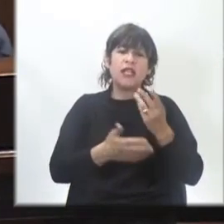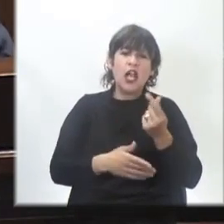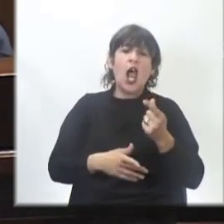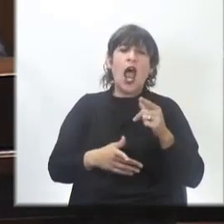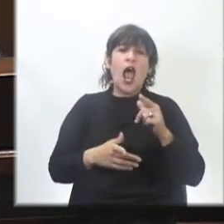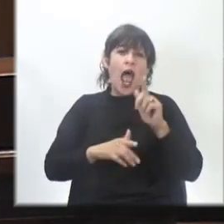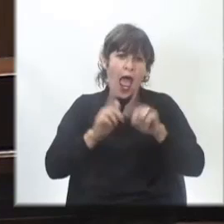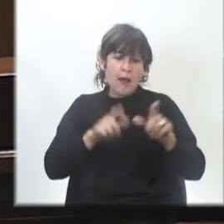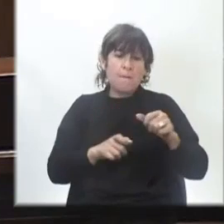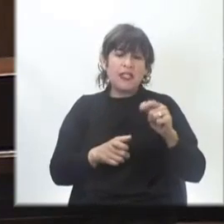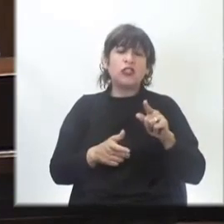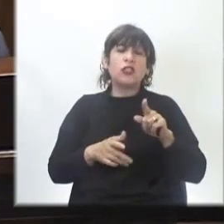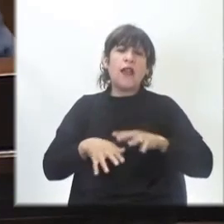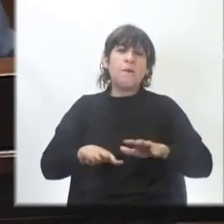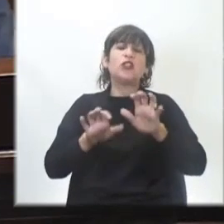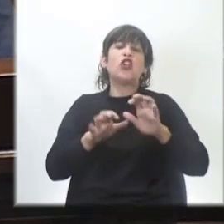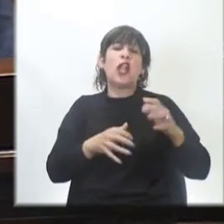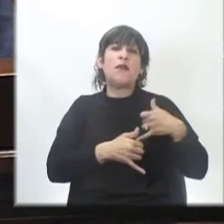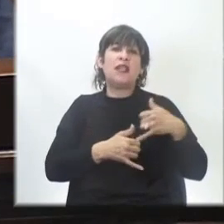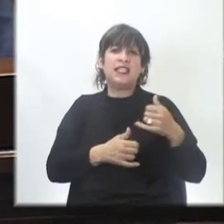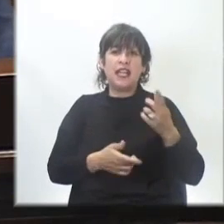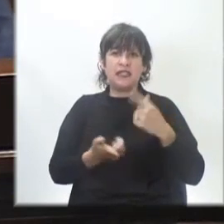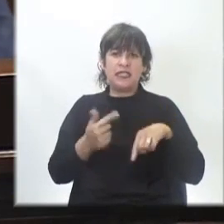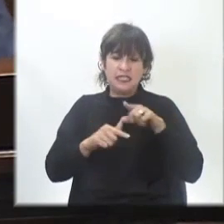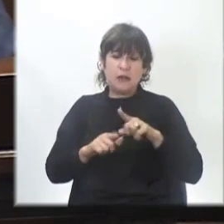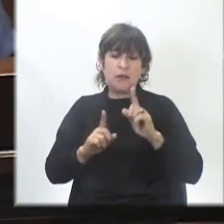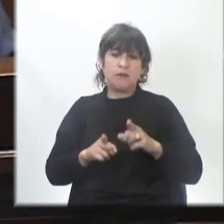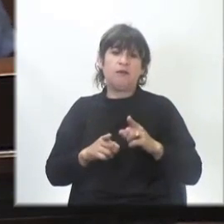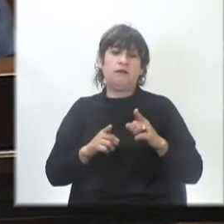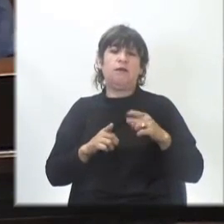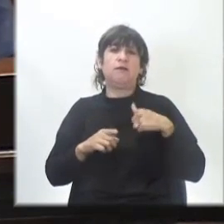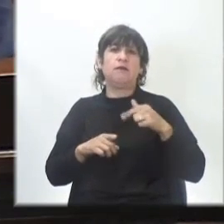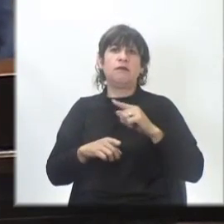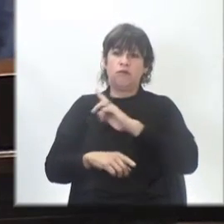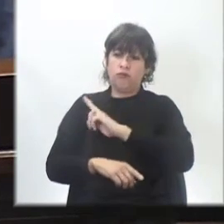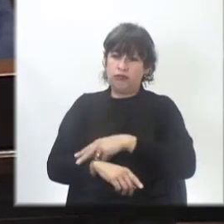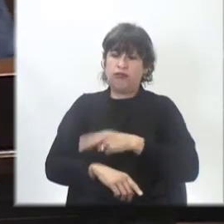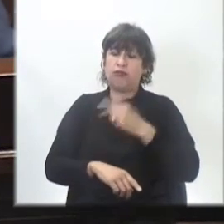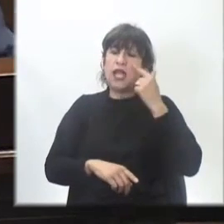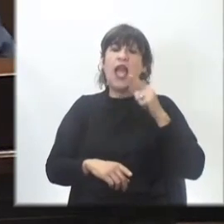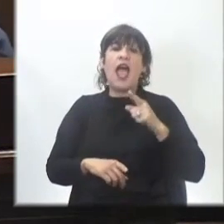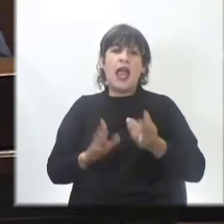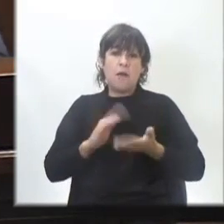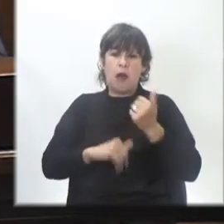y fundamentalmente al personal subalterno, el personal más pobre,